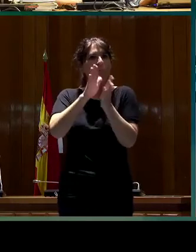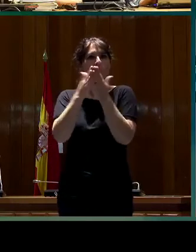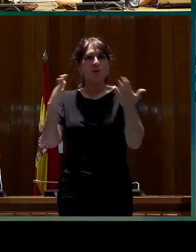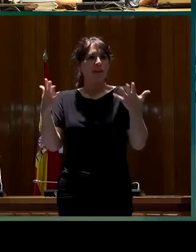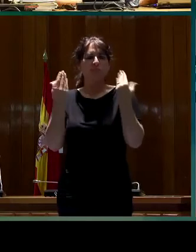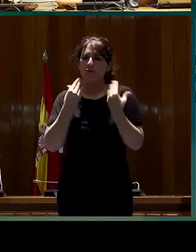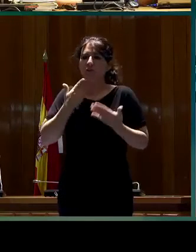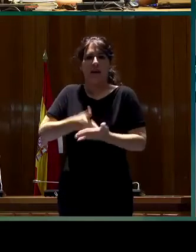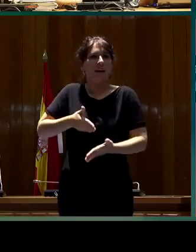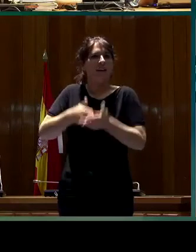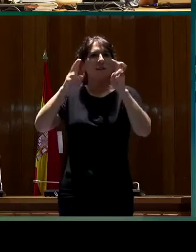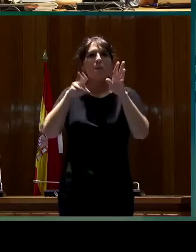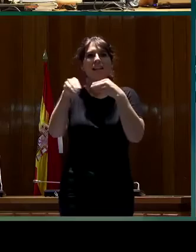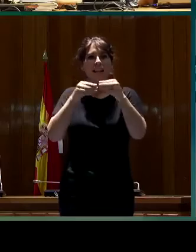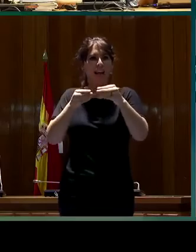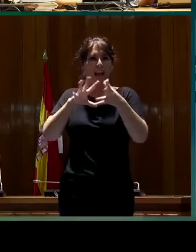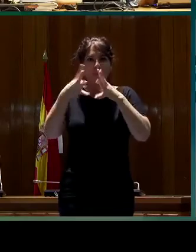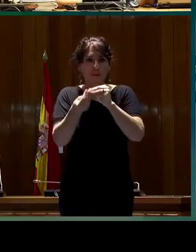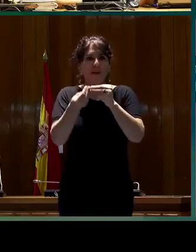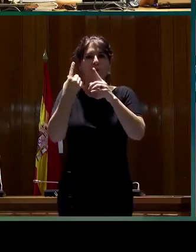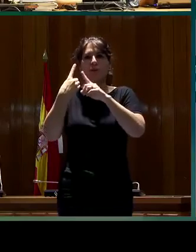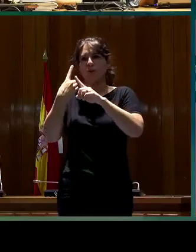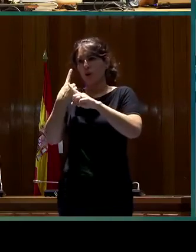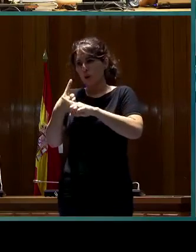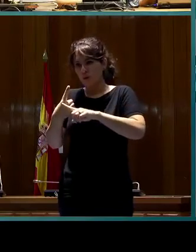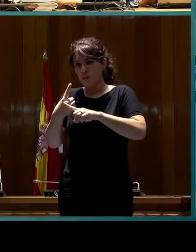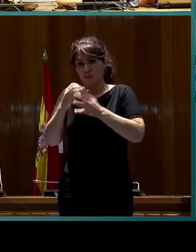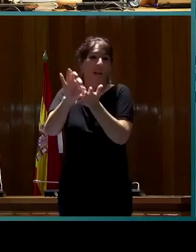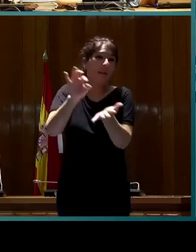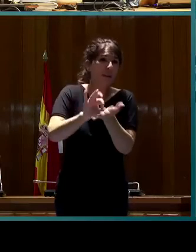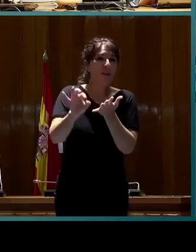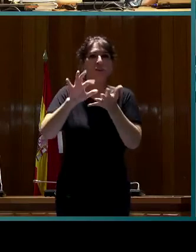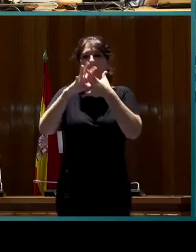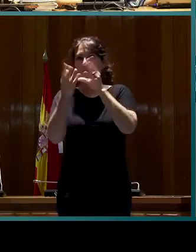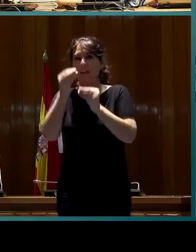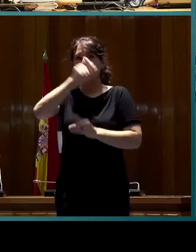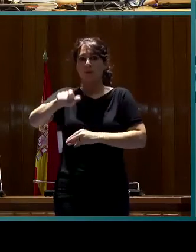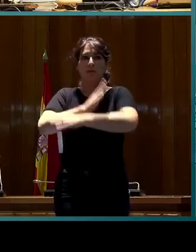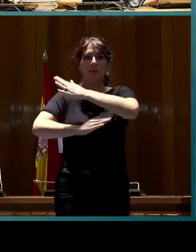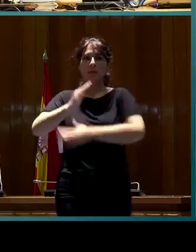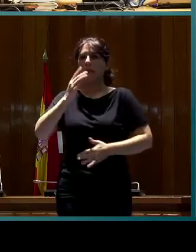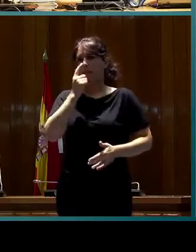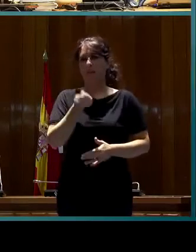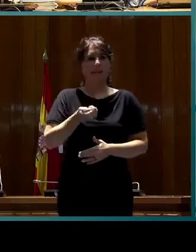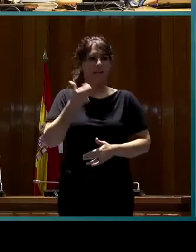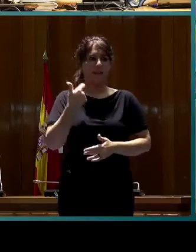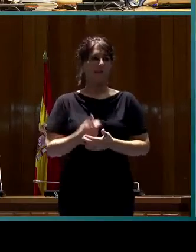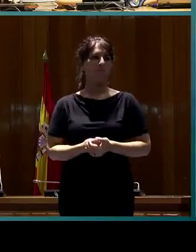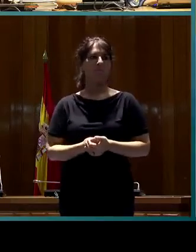muchísimas barreras en cuanto a materiales adaptados, en cuanto a servicios adaptados hacia personas con discapacidad, ¿no?